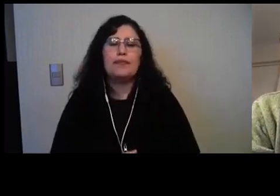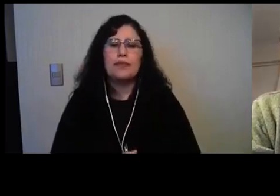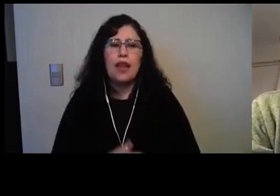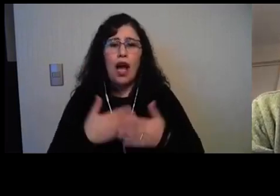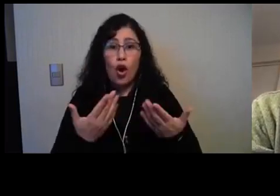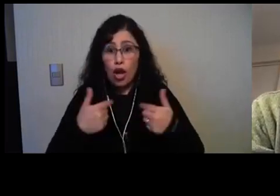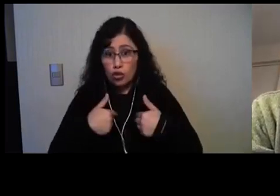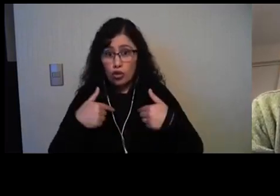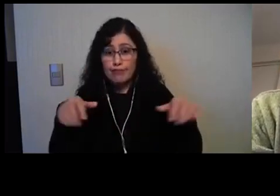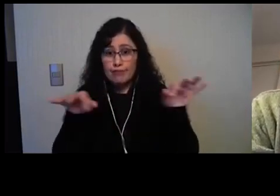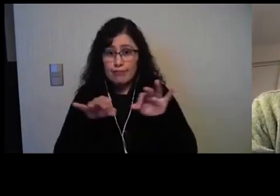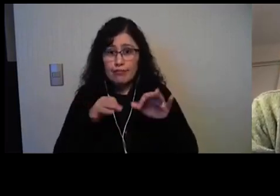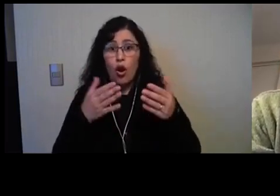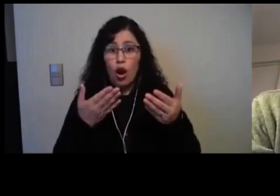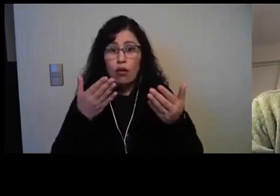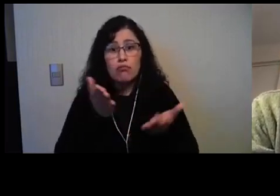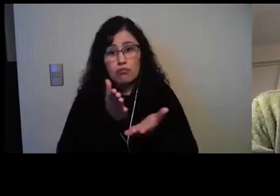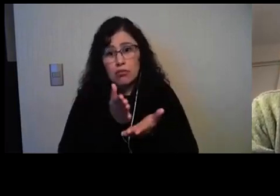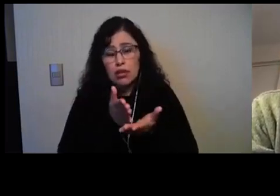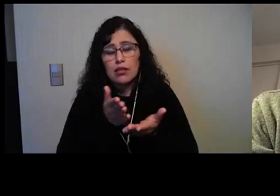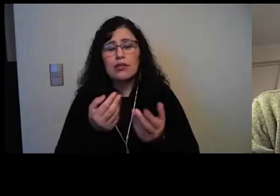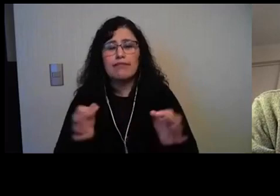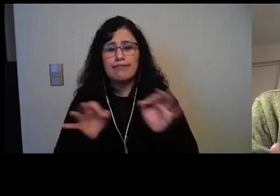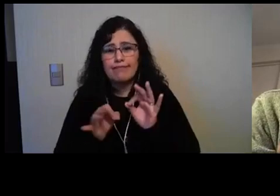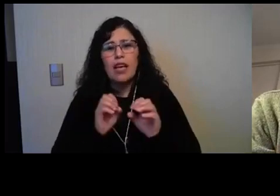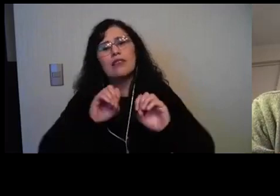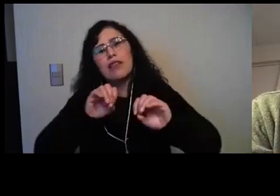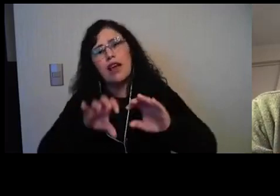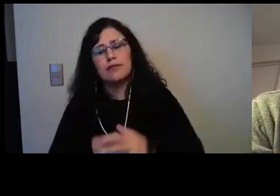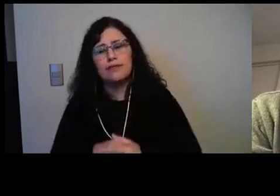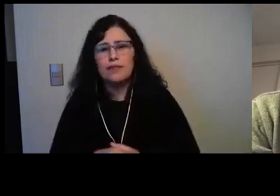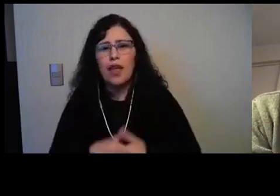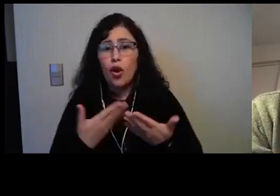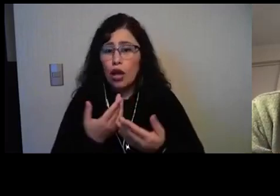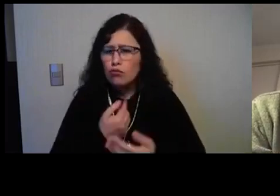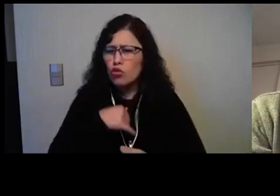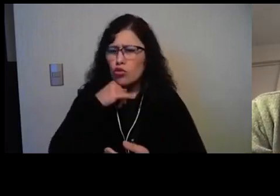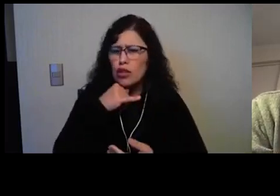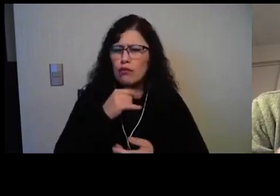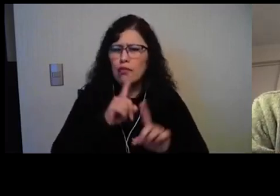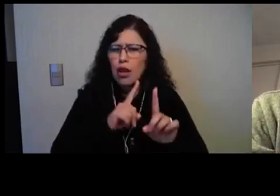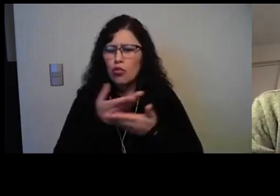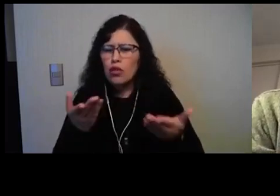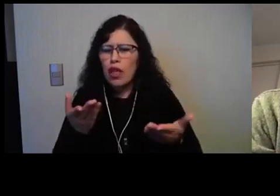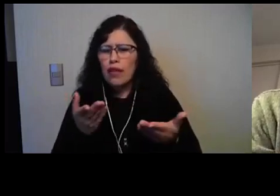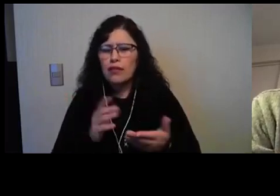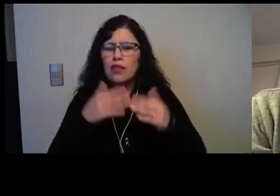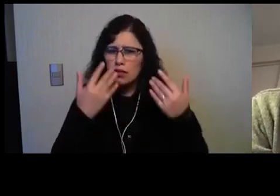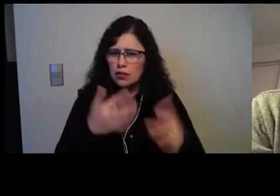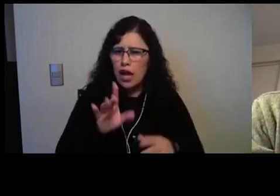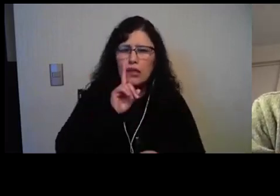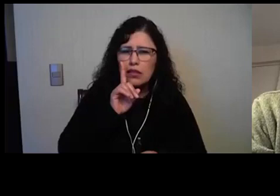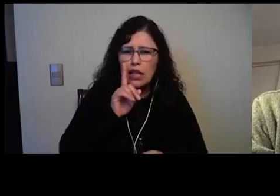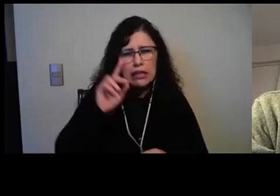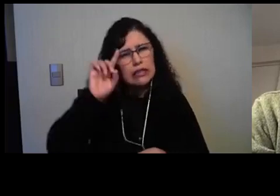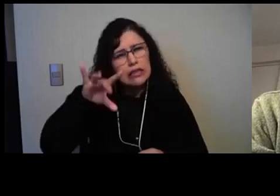a compartir hoy día, ¿ya? Yo no sé si alguno de ustedes habrá tenido algún